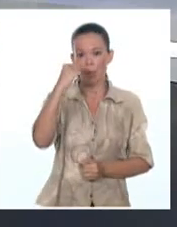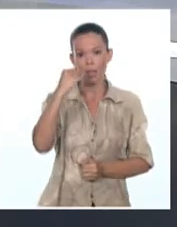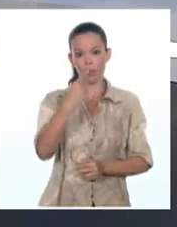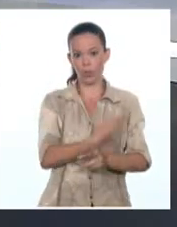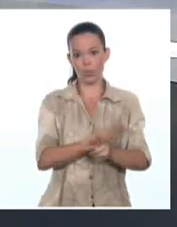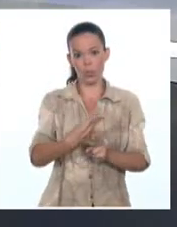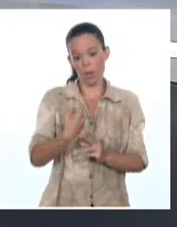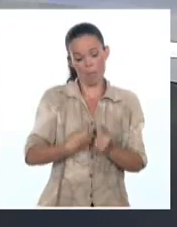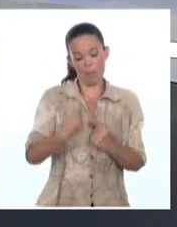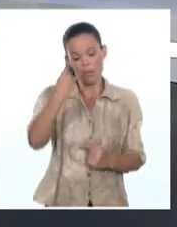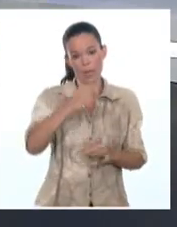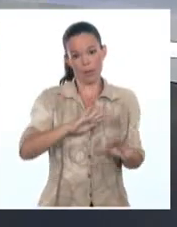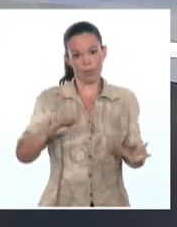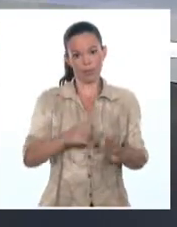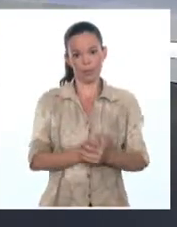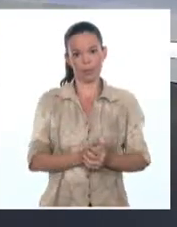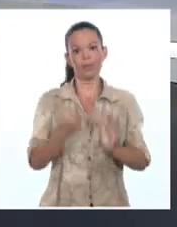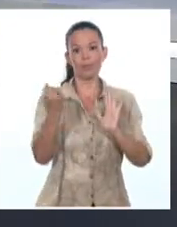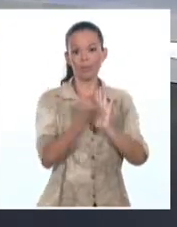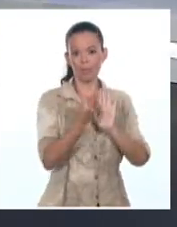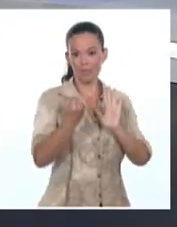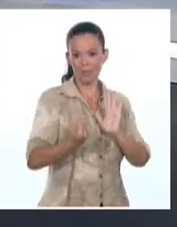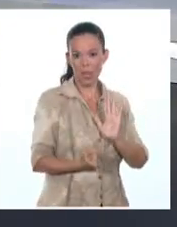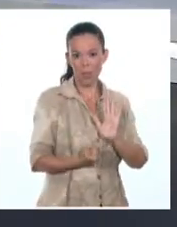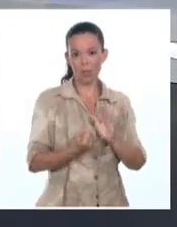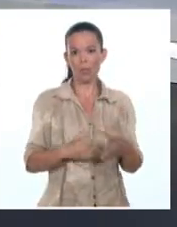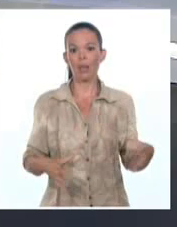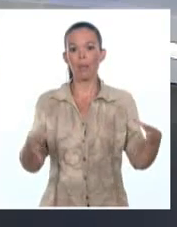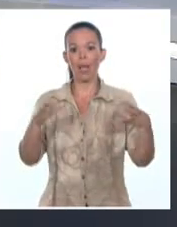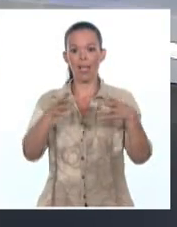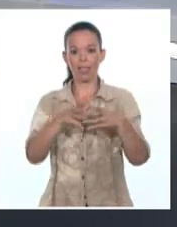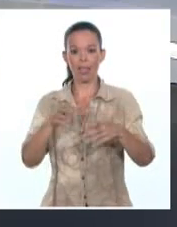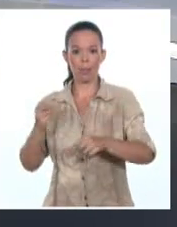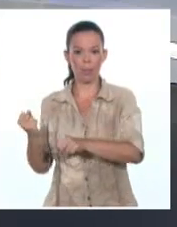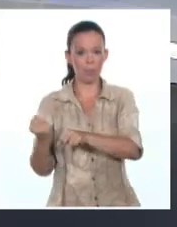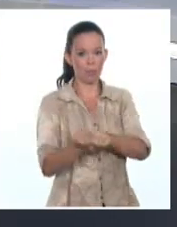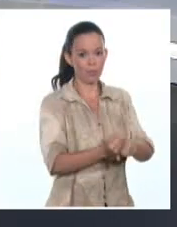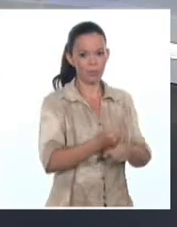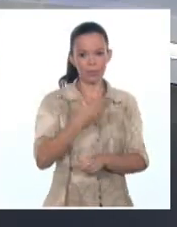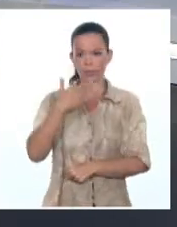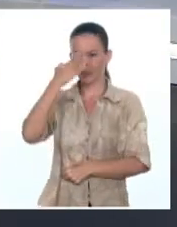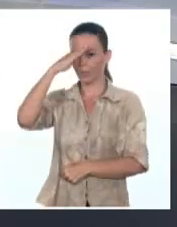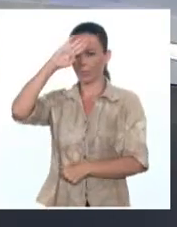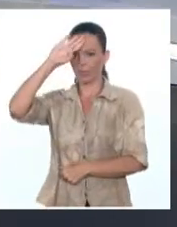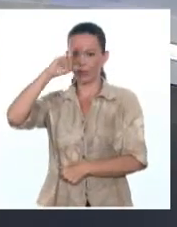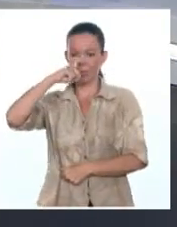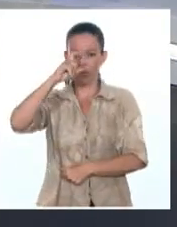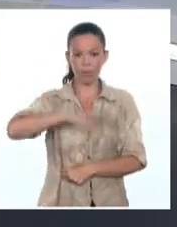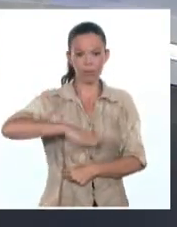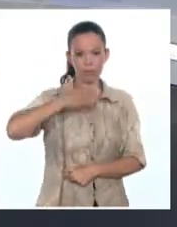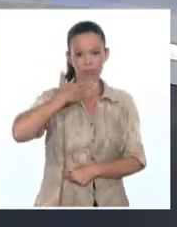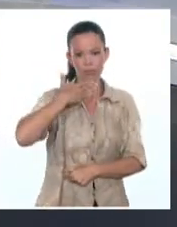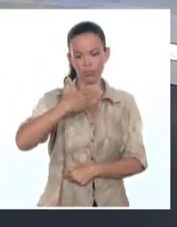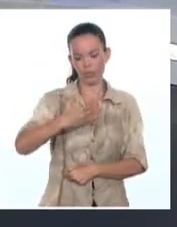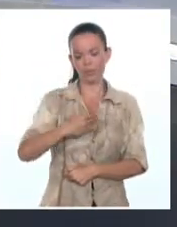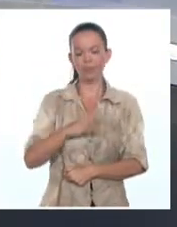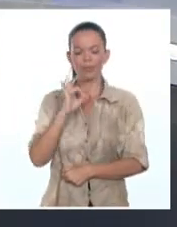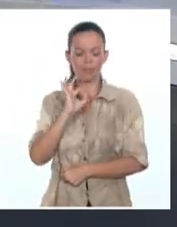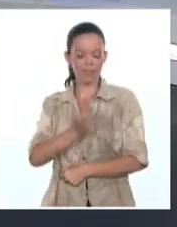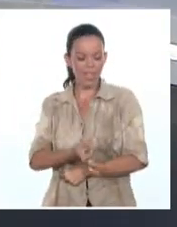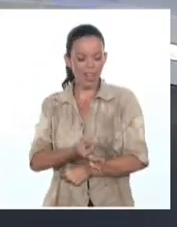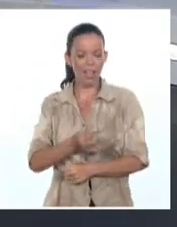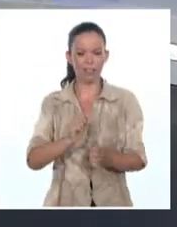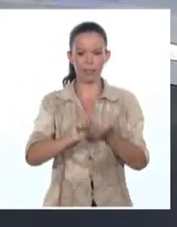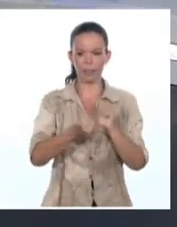la inagotable cantera que tiene el mejor cubano en nuestro país ahí donde se puede ver que Cuba sigue dando muy buenos